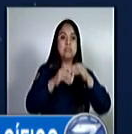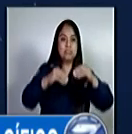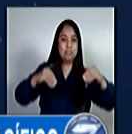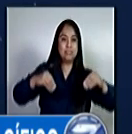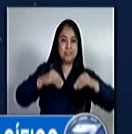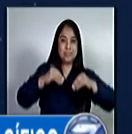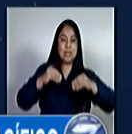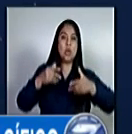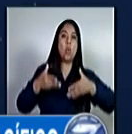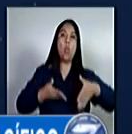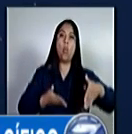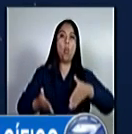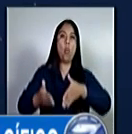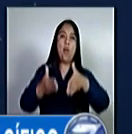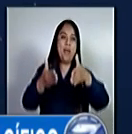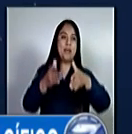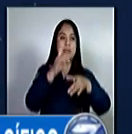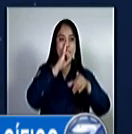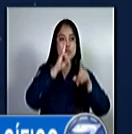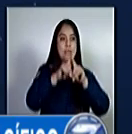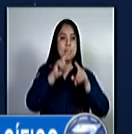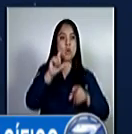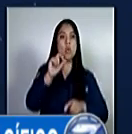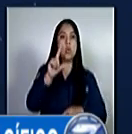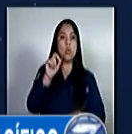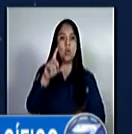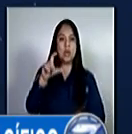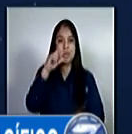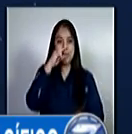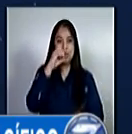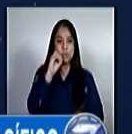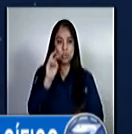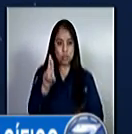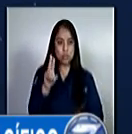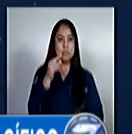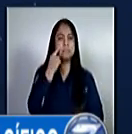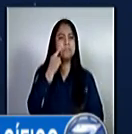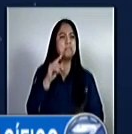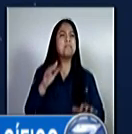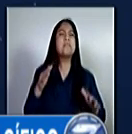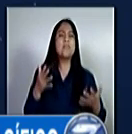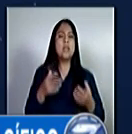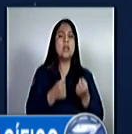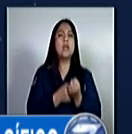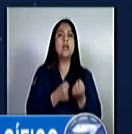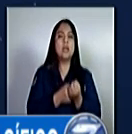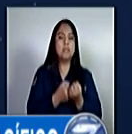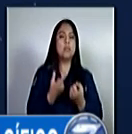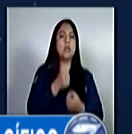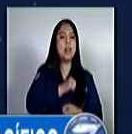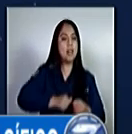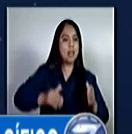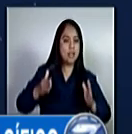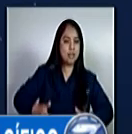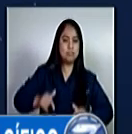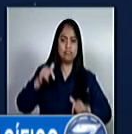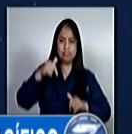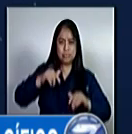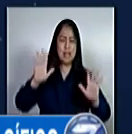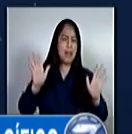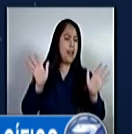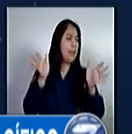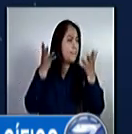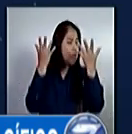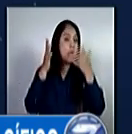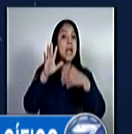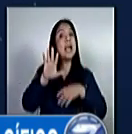transversal de un colector. Con apoyo del señor alcalde, a tempranas horas de la madrugada del día